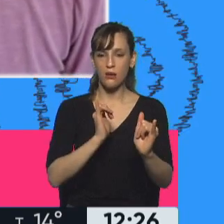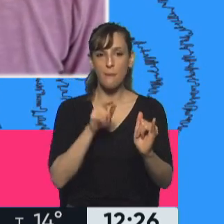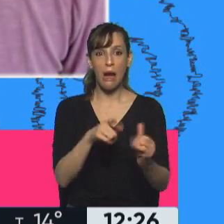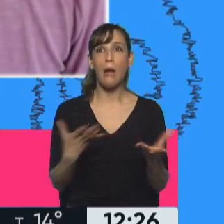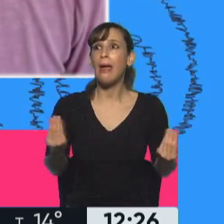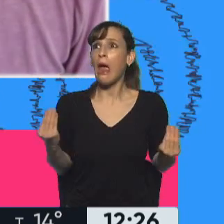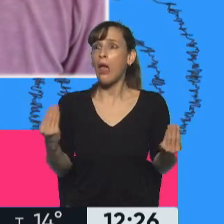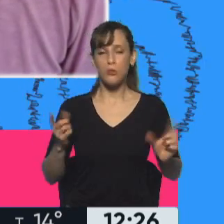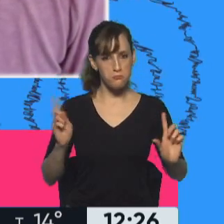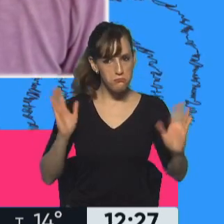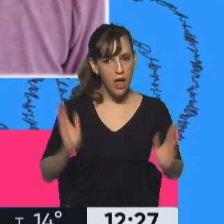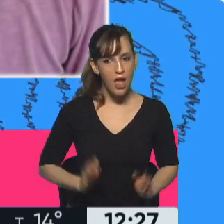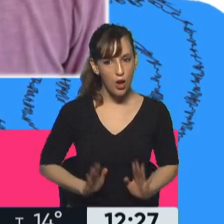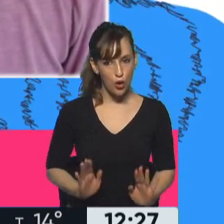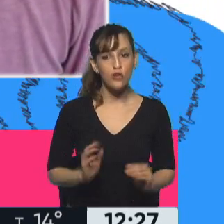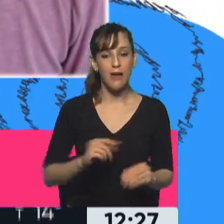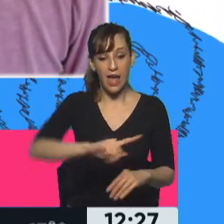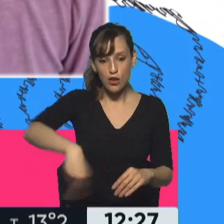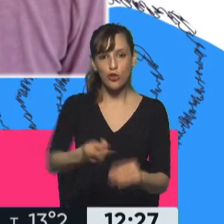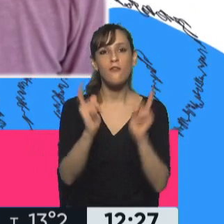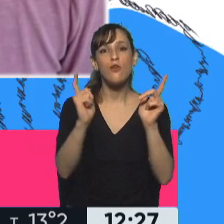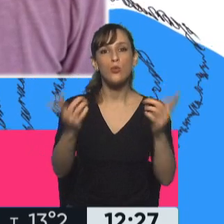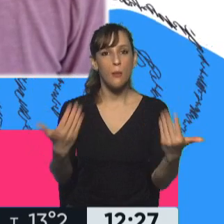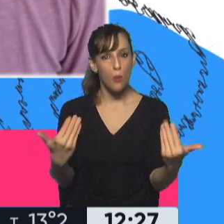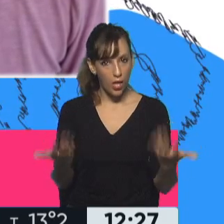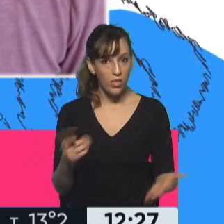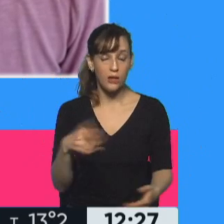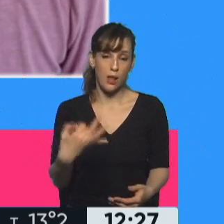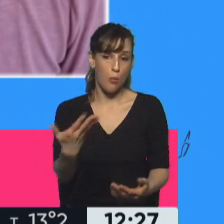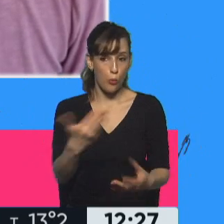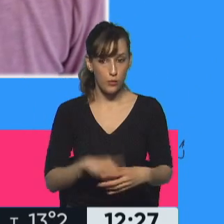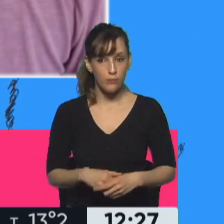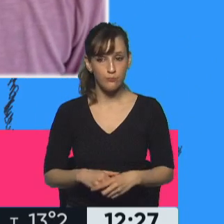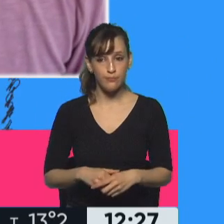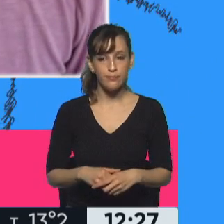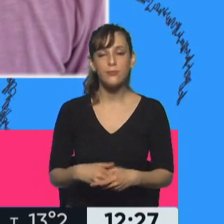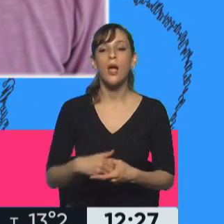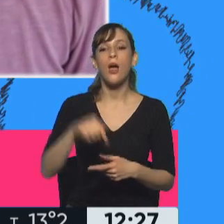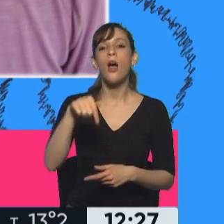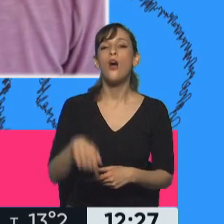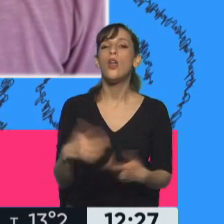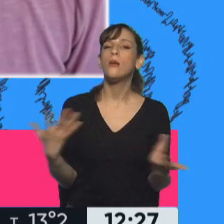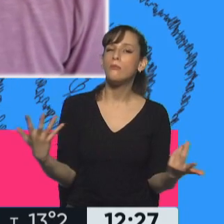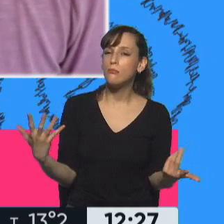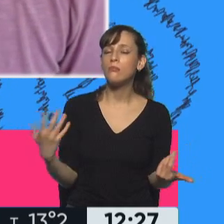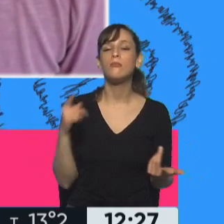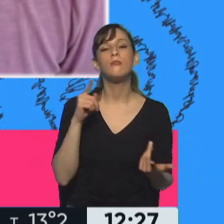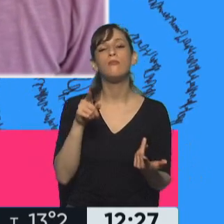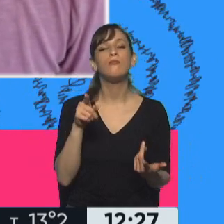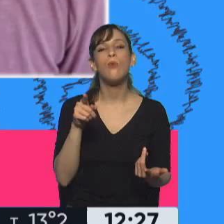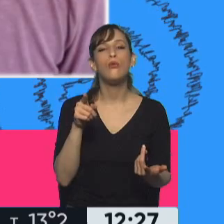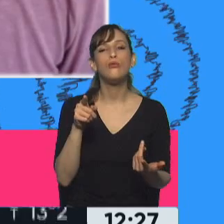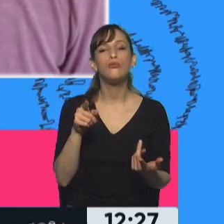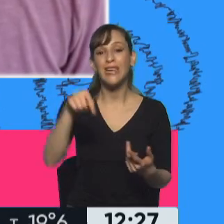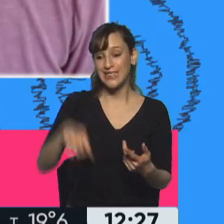hacerle cosas para que la pasen lo mejor posible, y está muy bien la comparación. Y ahora, Diego, por eso digo, ¿cómo preparás